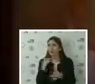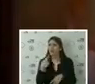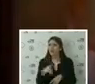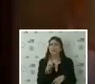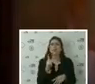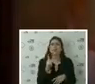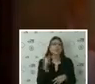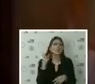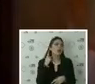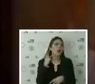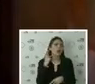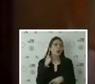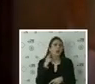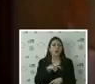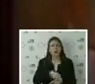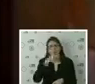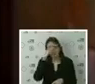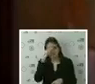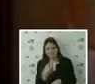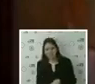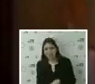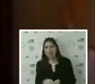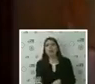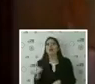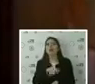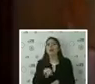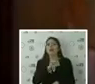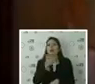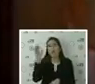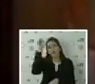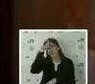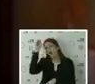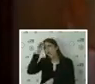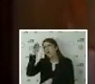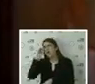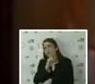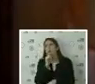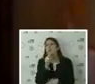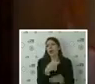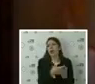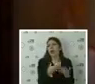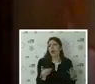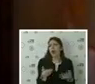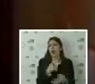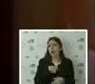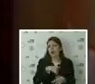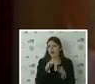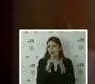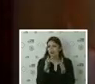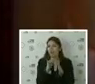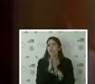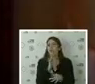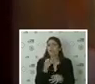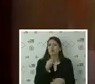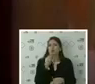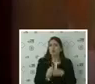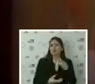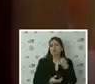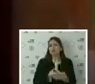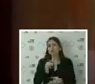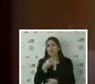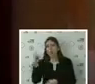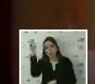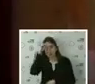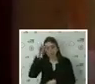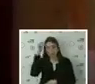Hoy opinamos sobre lo que sucede en nuestro país, gracias a estos escenarios como en el que estamos, podemos hacer estas opiniones. Eso lo tenemos que